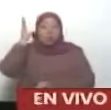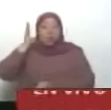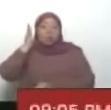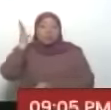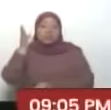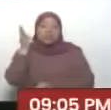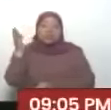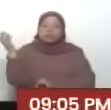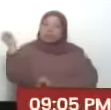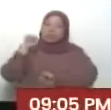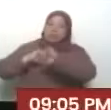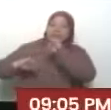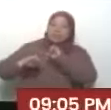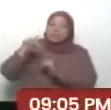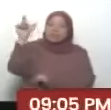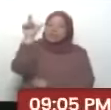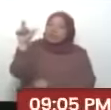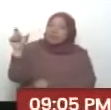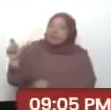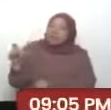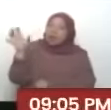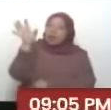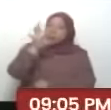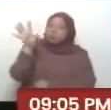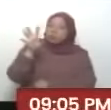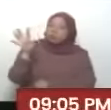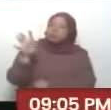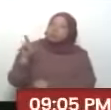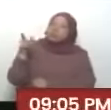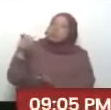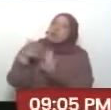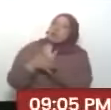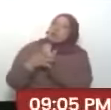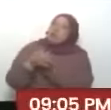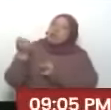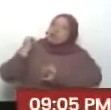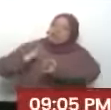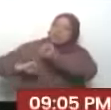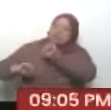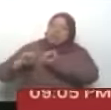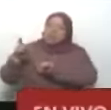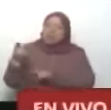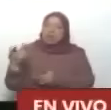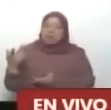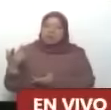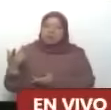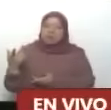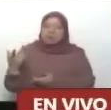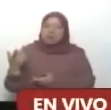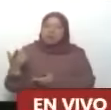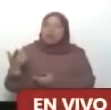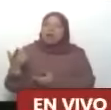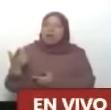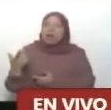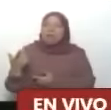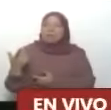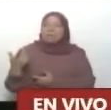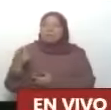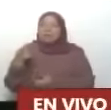de la defensa del Esequibo. Nosotros hicimos recorrido por las estaciones, por patios